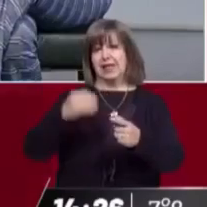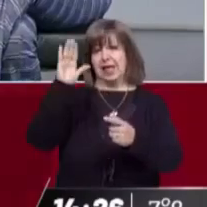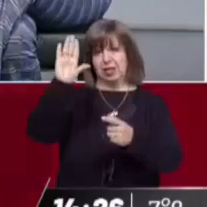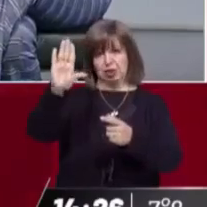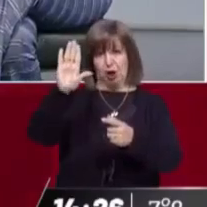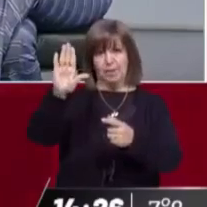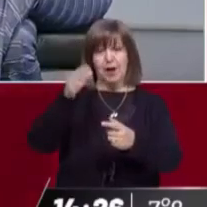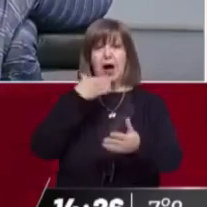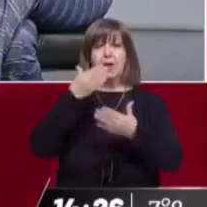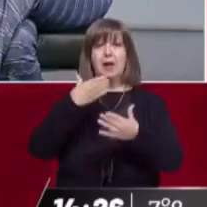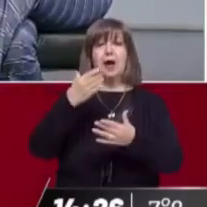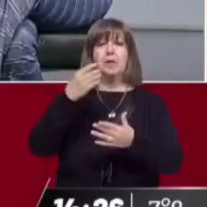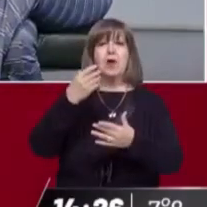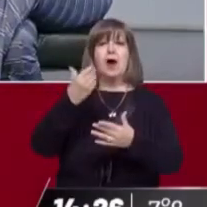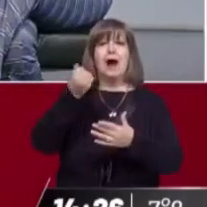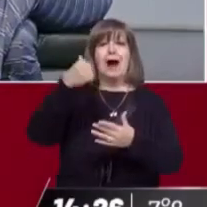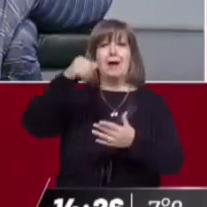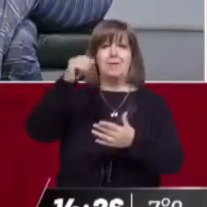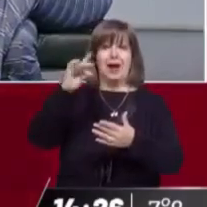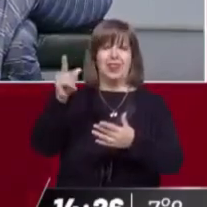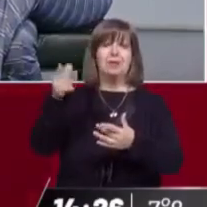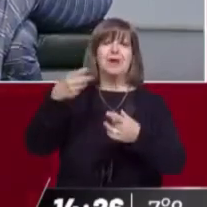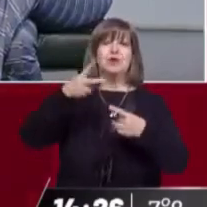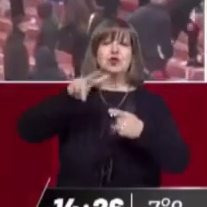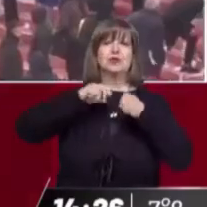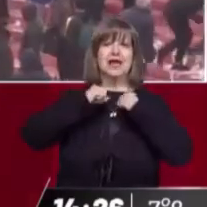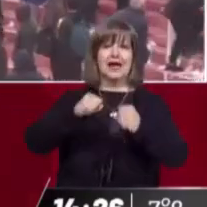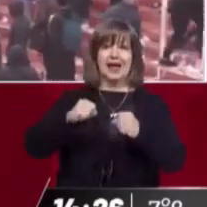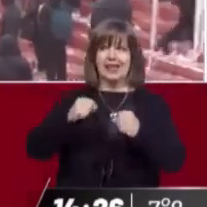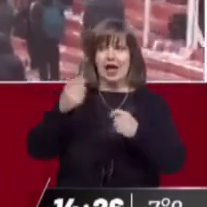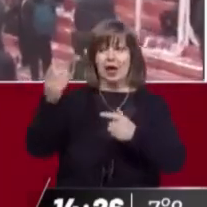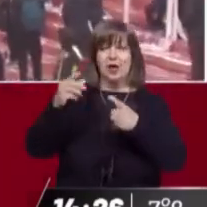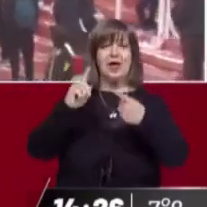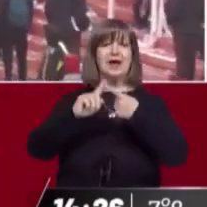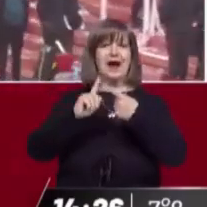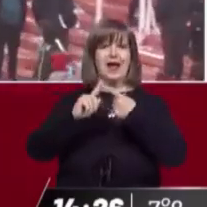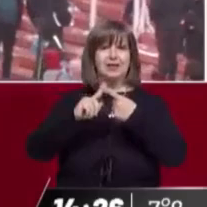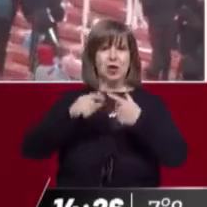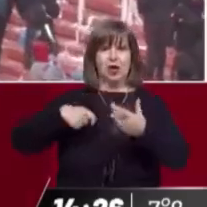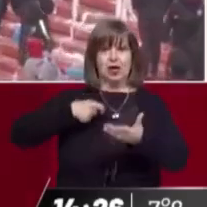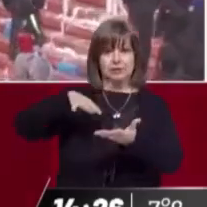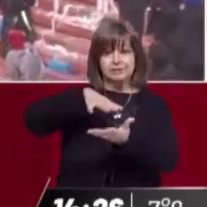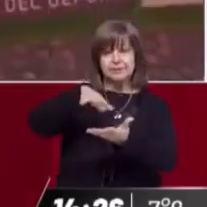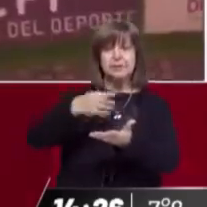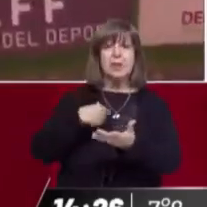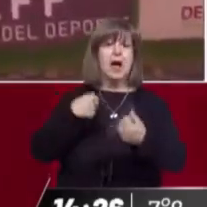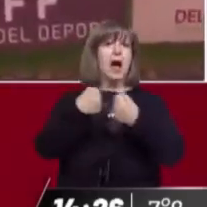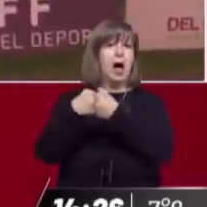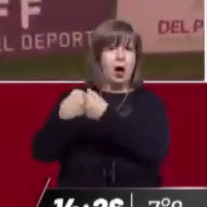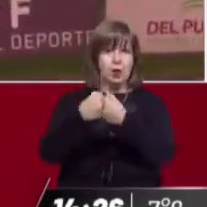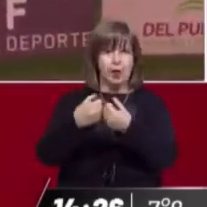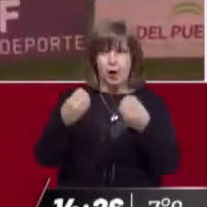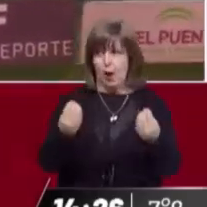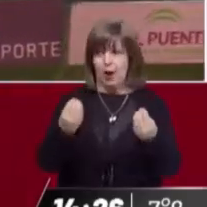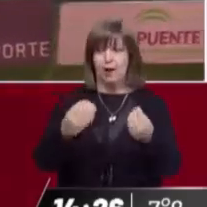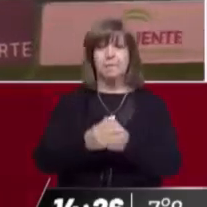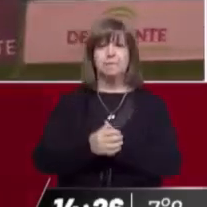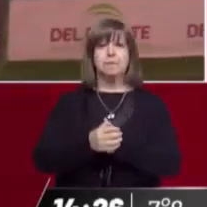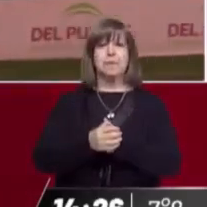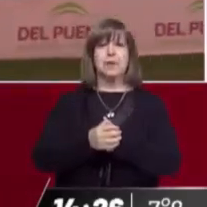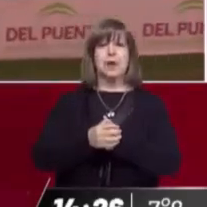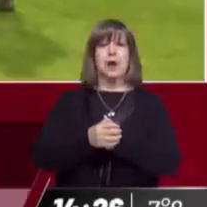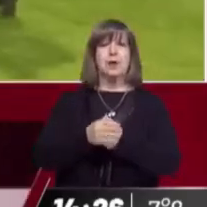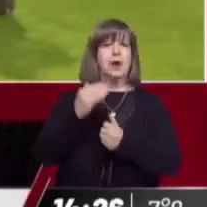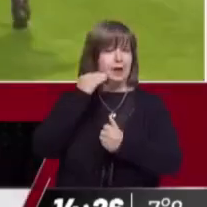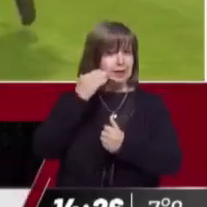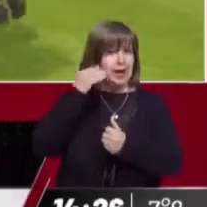Vamos a hablar con Hernán Amat, que es subsecretario de Relaciones con la Comunidad, para que nos cuente qué es lo que han acordado. Marisol, ¿cómo estás? Un gusto.